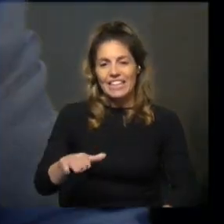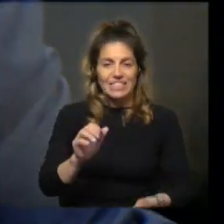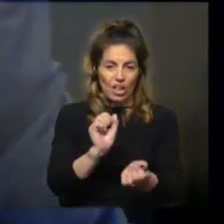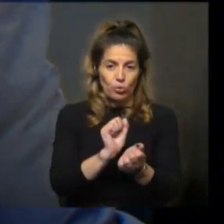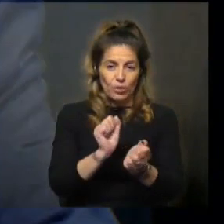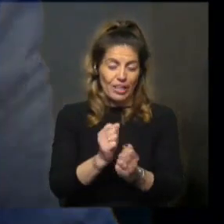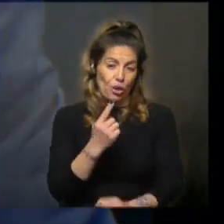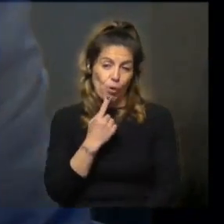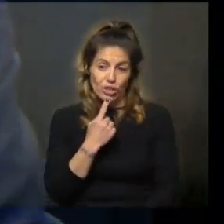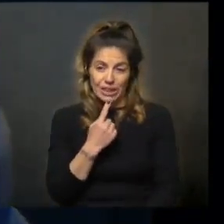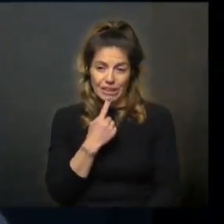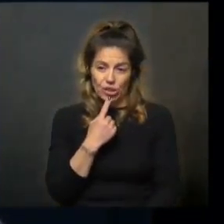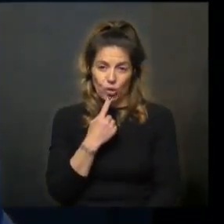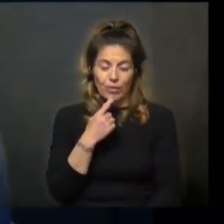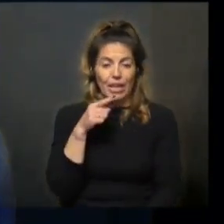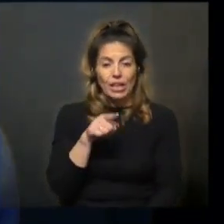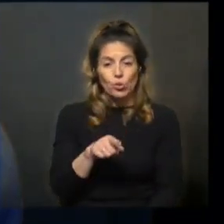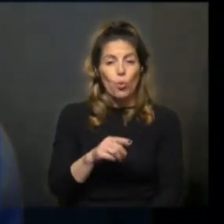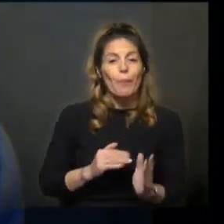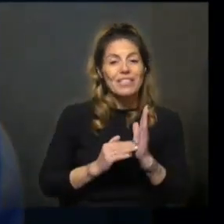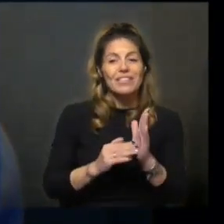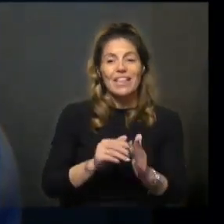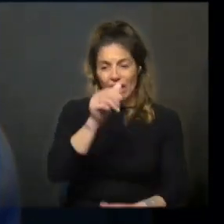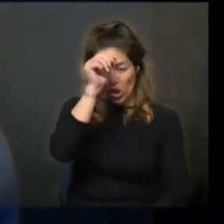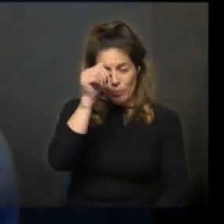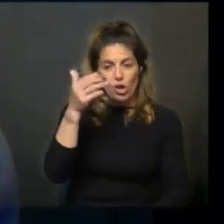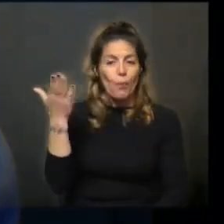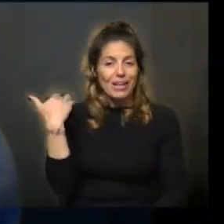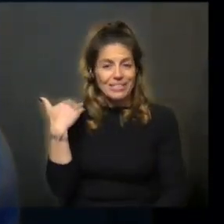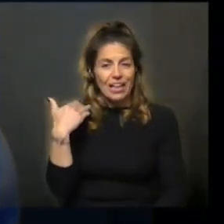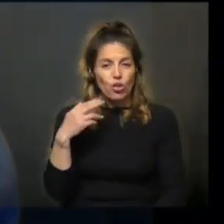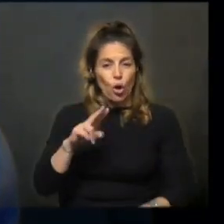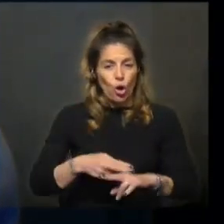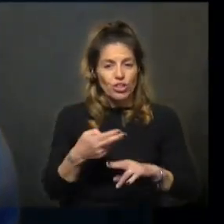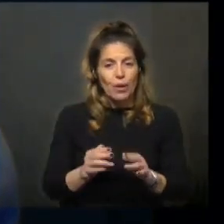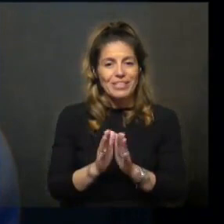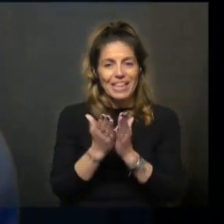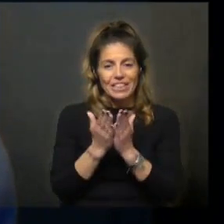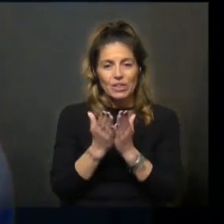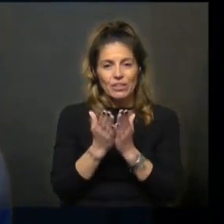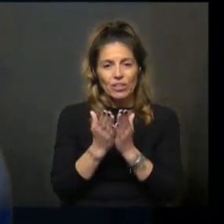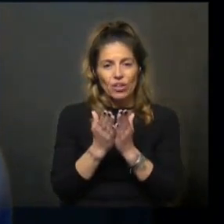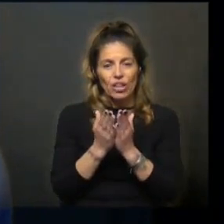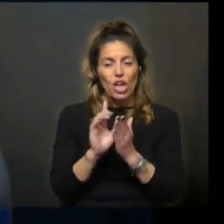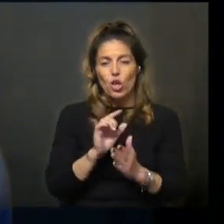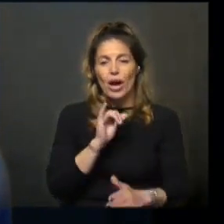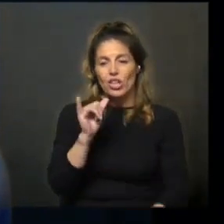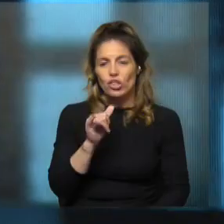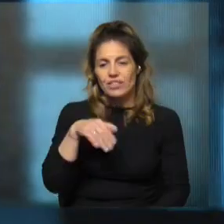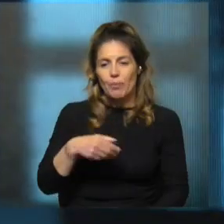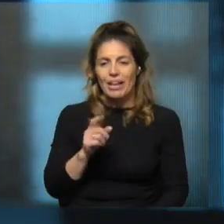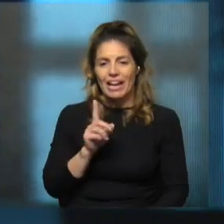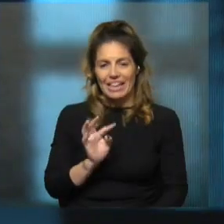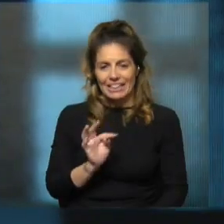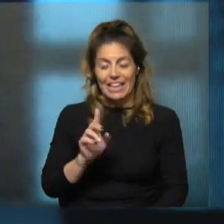estado mostrando y tú presentaste el domingo pasado una reedición de sin noticias de margaret El domingo que viene